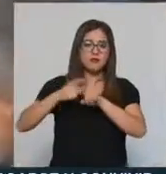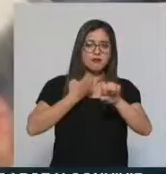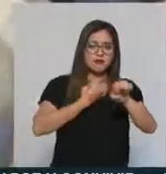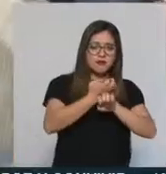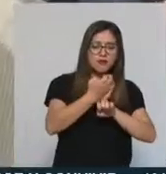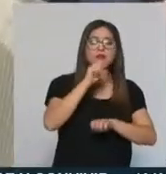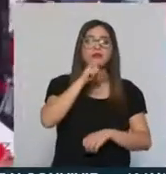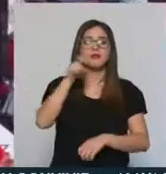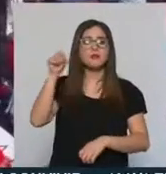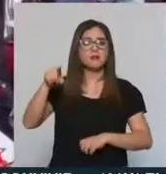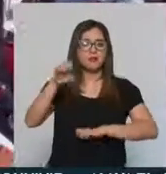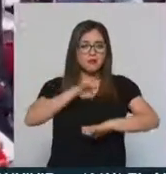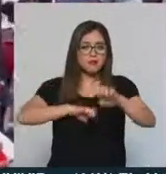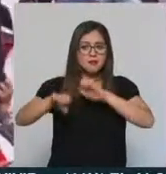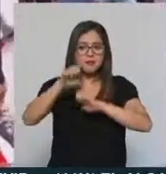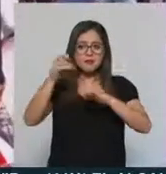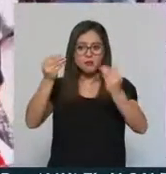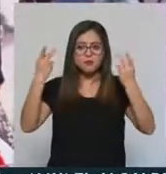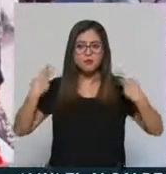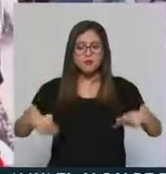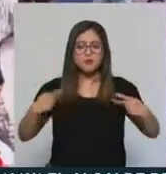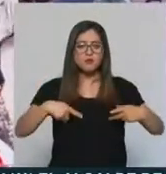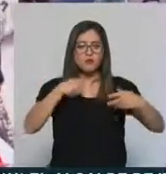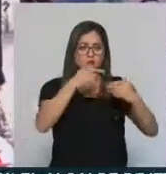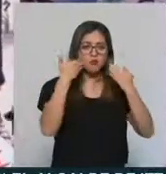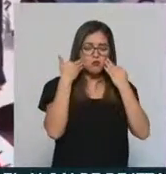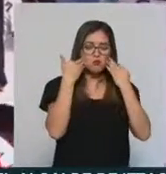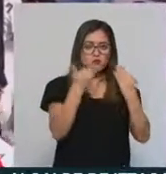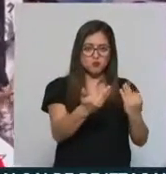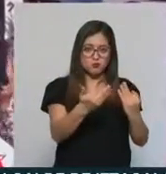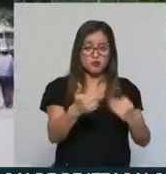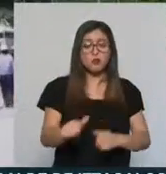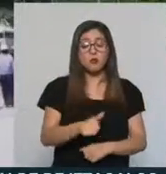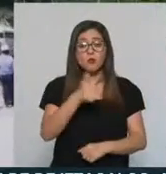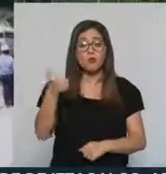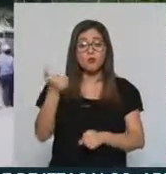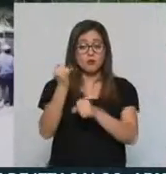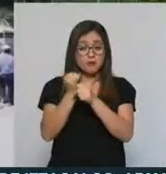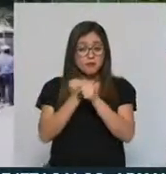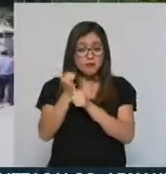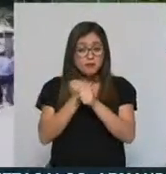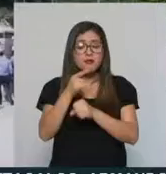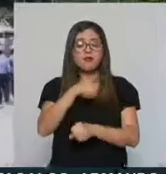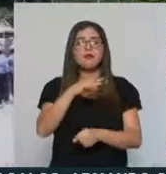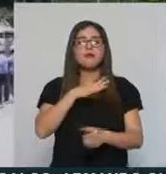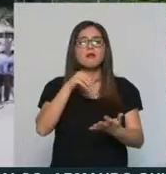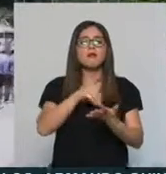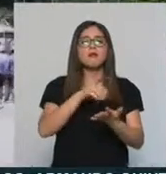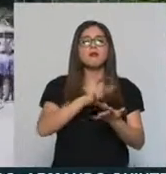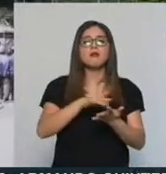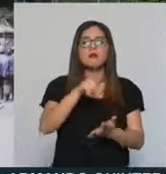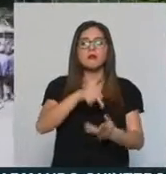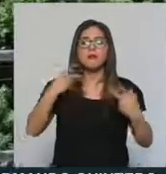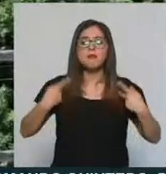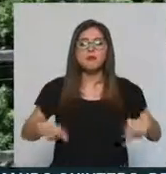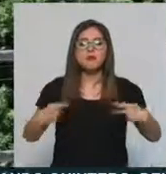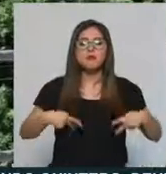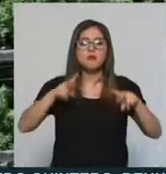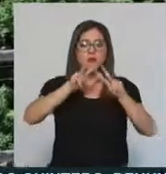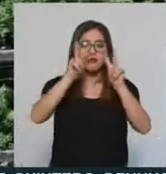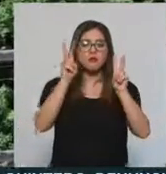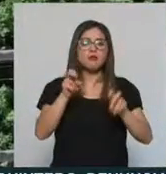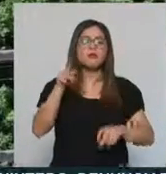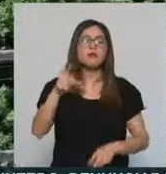el ojo público y a diferencia de otras investigaciones, en esta están involucrados altos personajes de la política